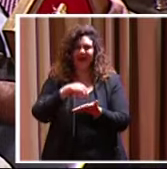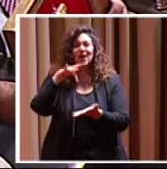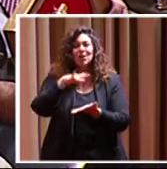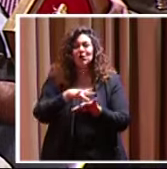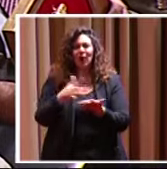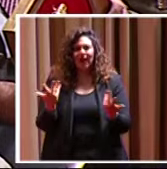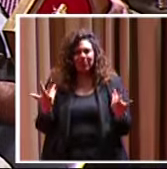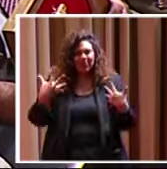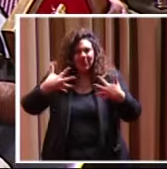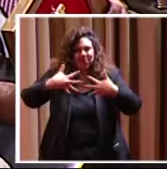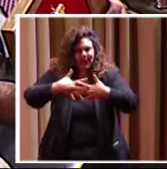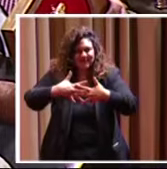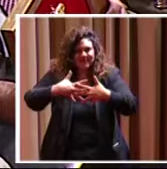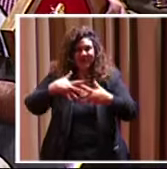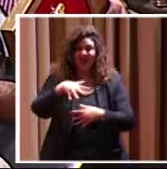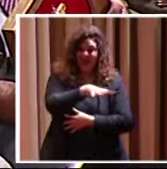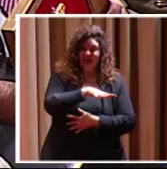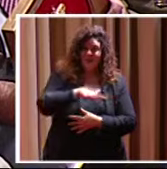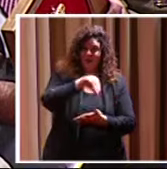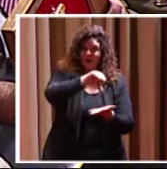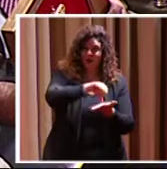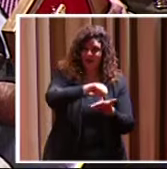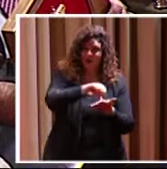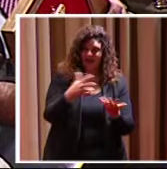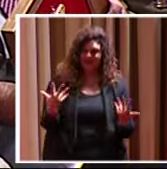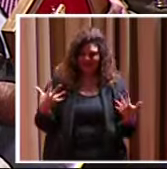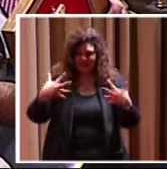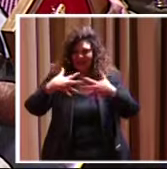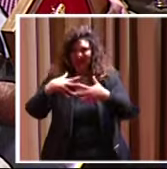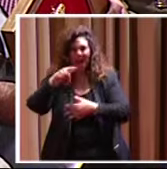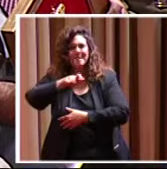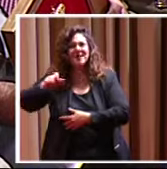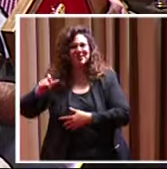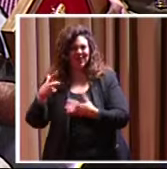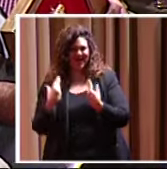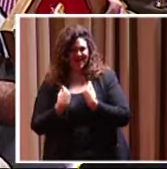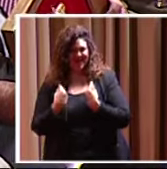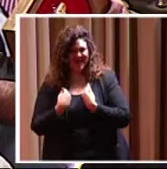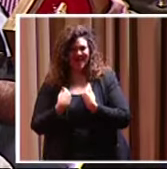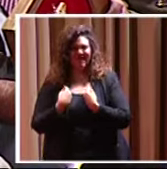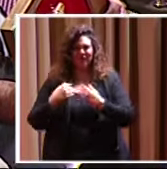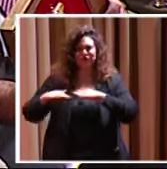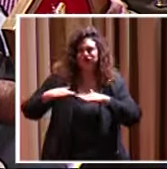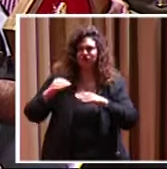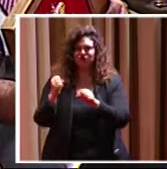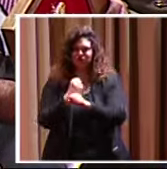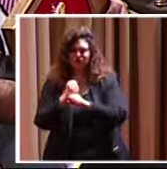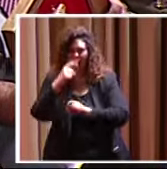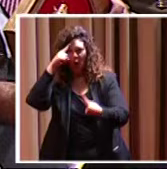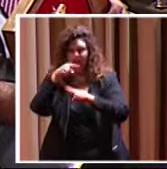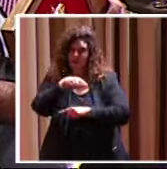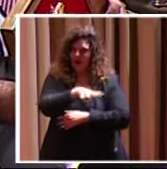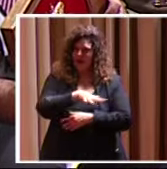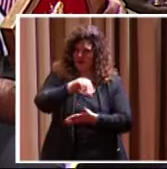que se establece entre el espacio urbano y las personas que habitan, que desarrollan y que trabajan por ese espacio